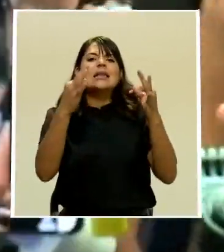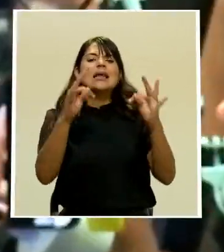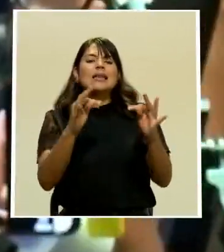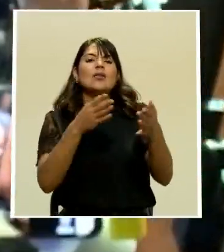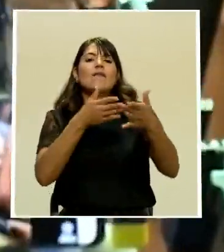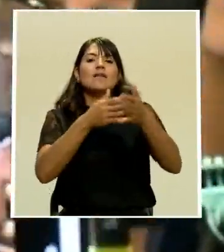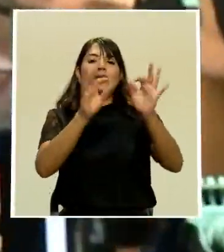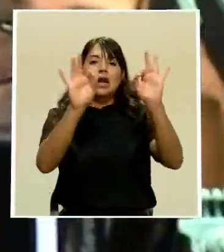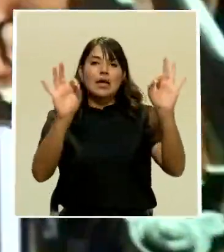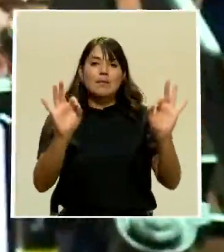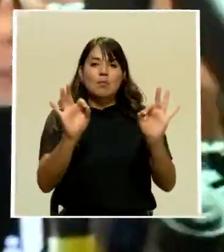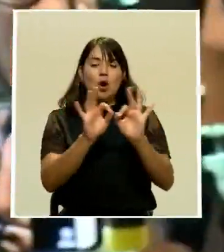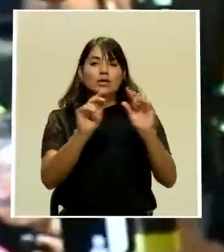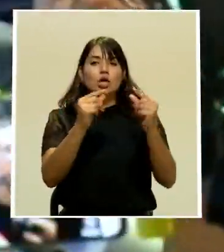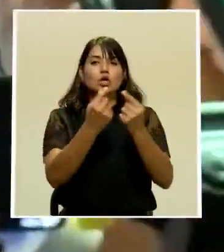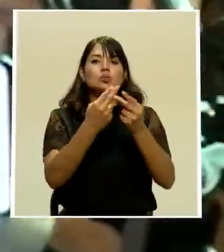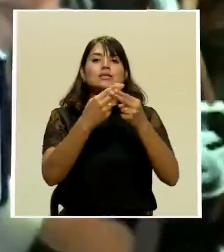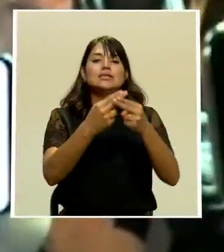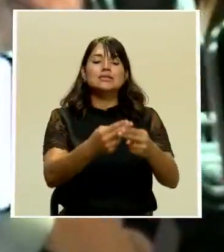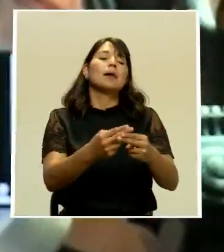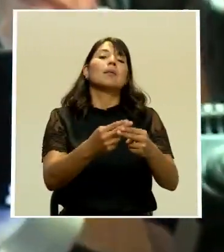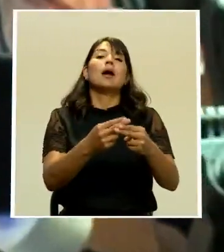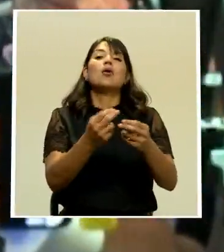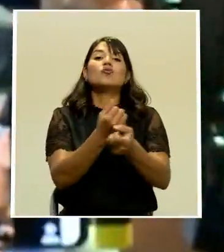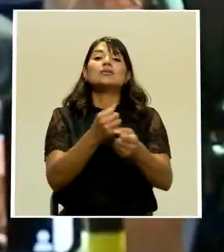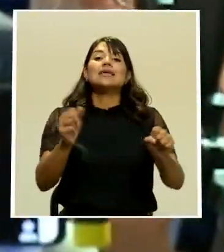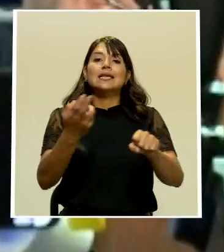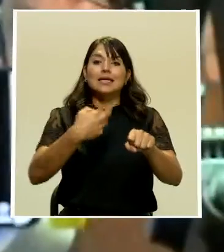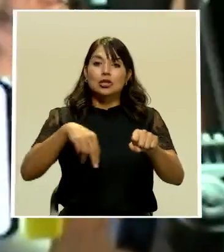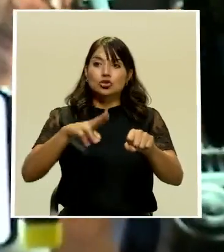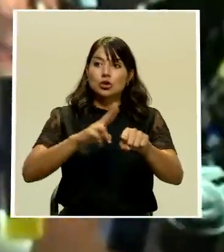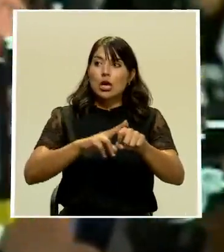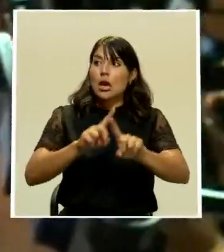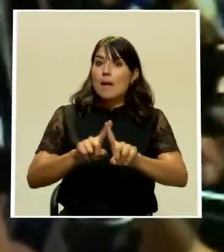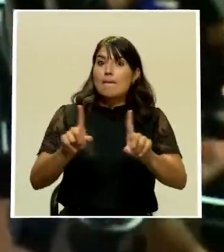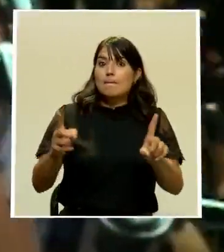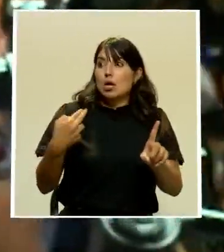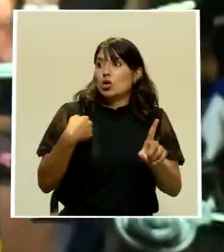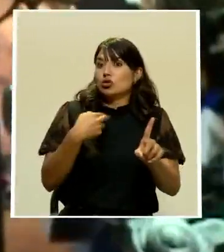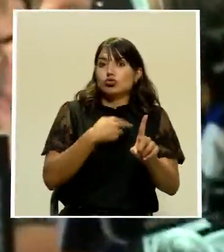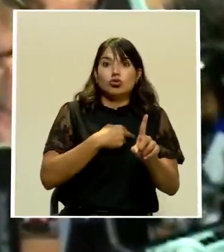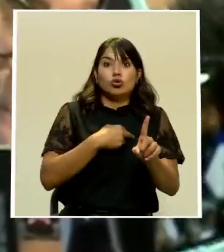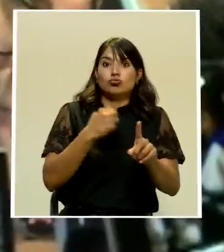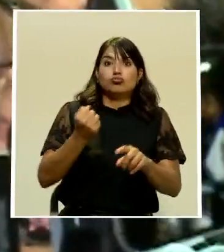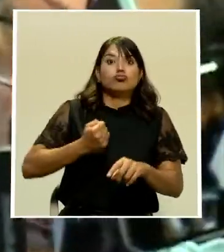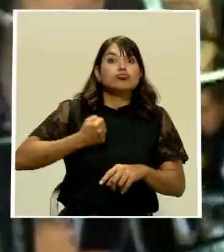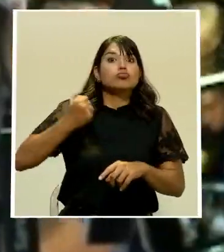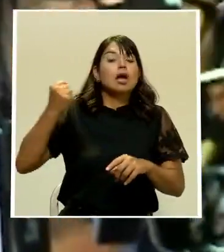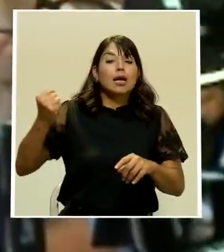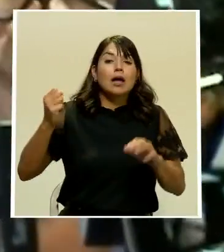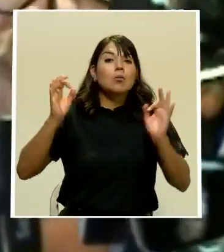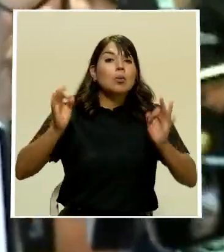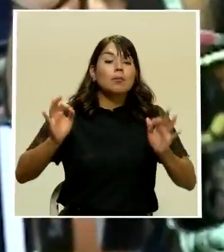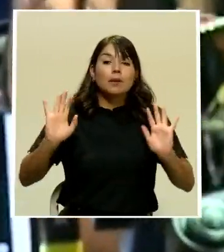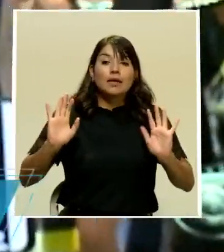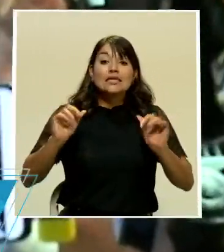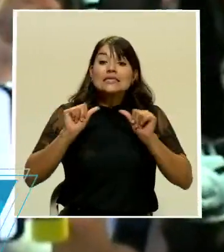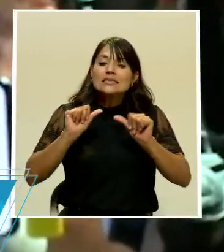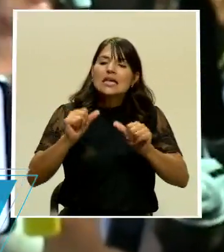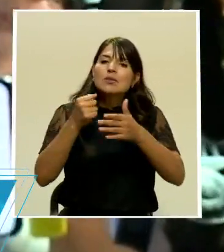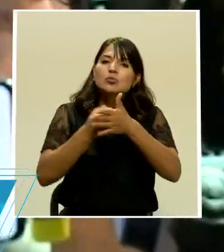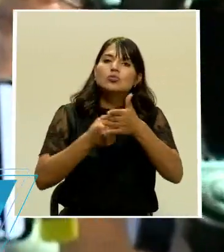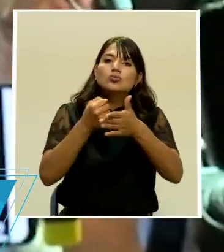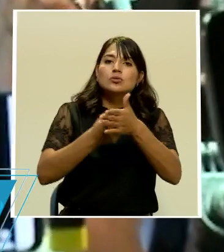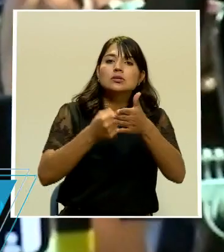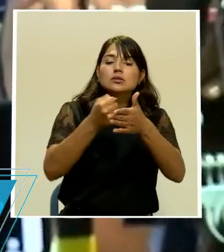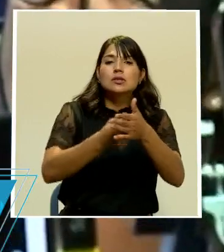hemos salido bien librados este se van apelando seguiremos peleando pero al día de hoy después de haber